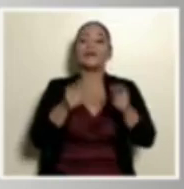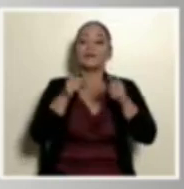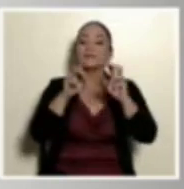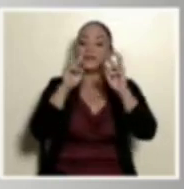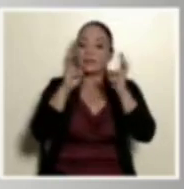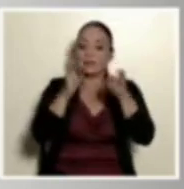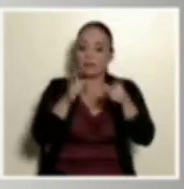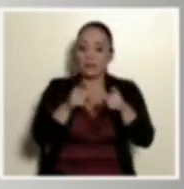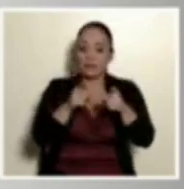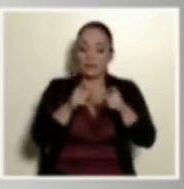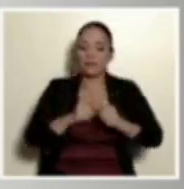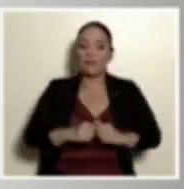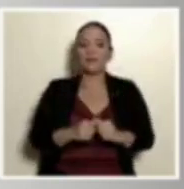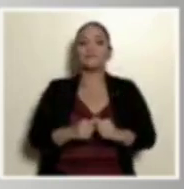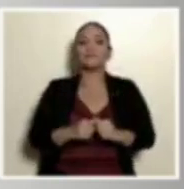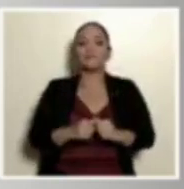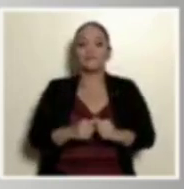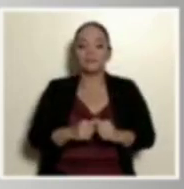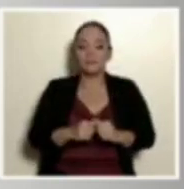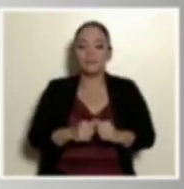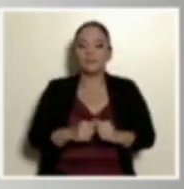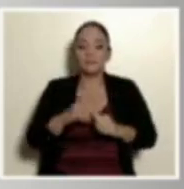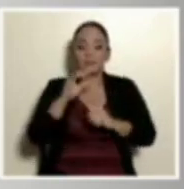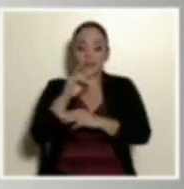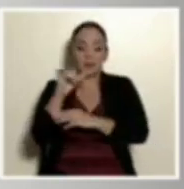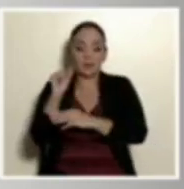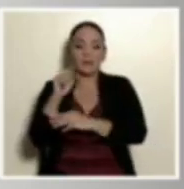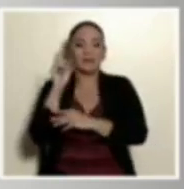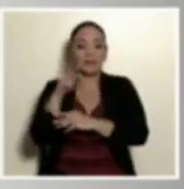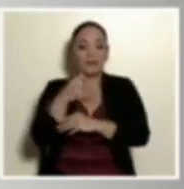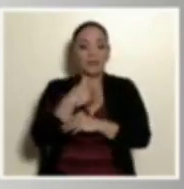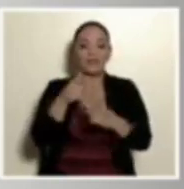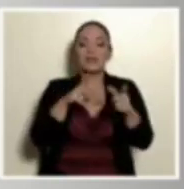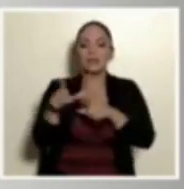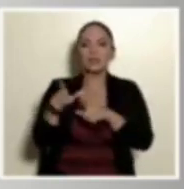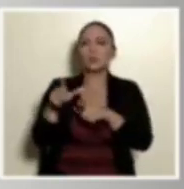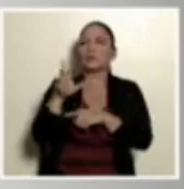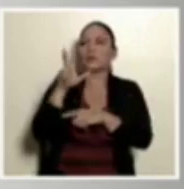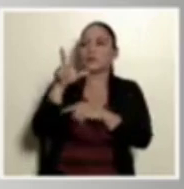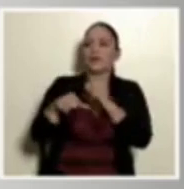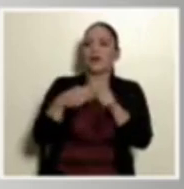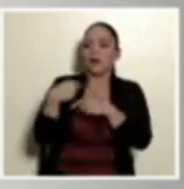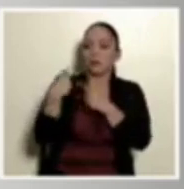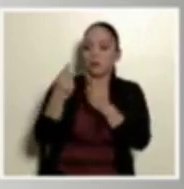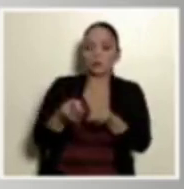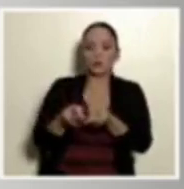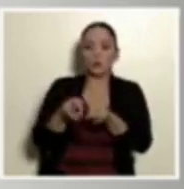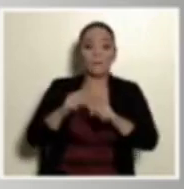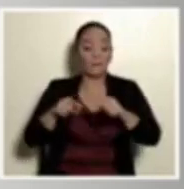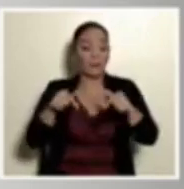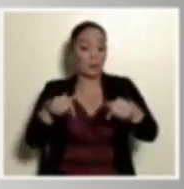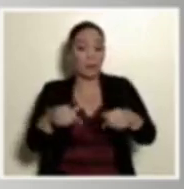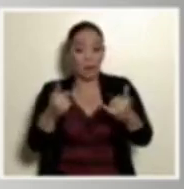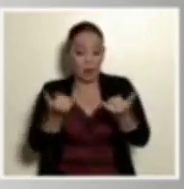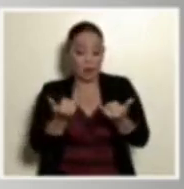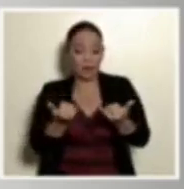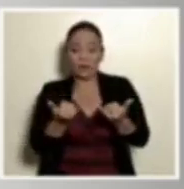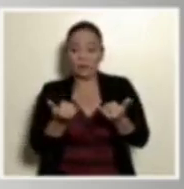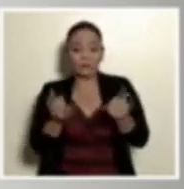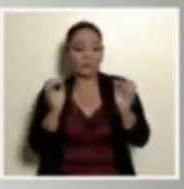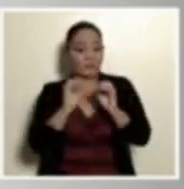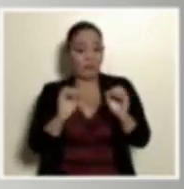que tenía que tener la caja hace 3 años aproximadamente y hoy seguimos sin